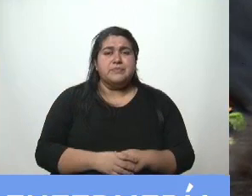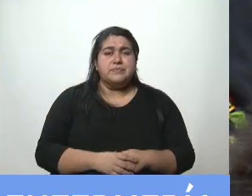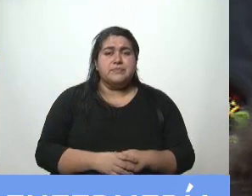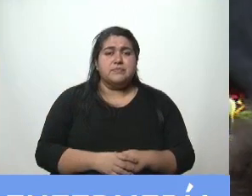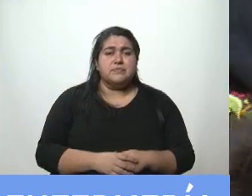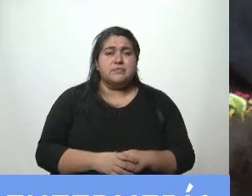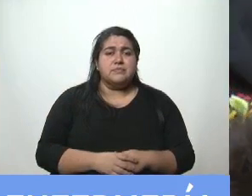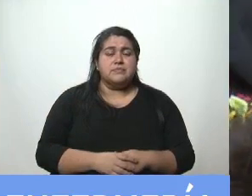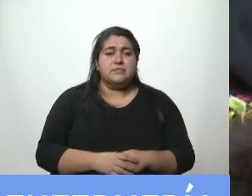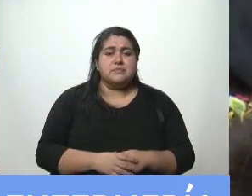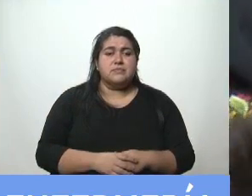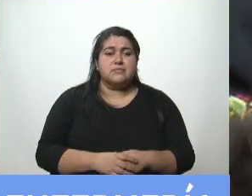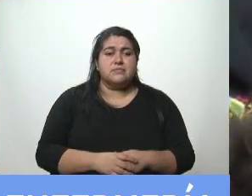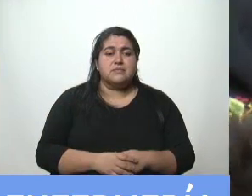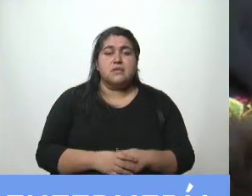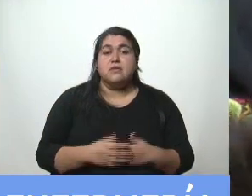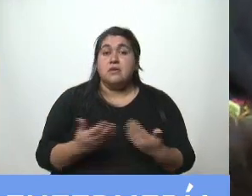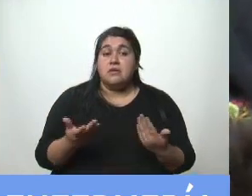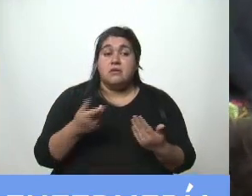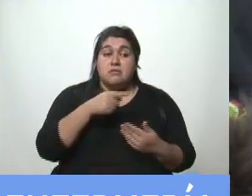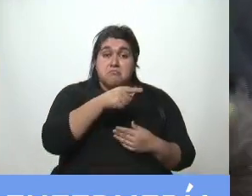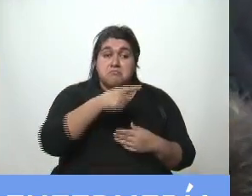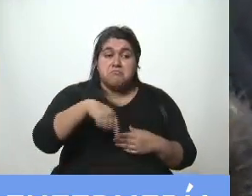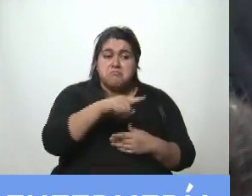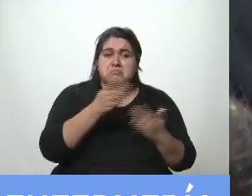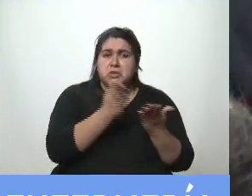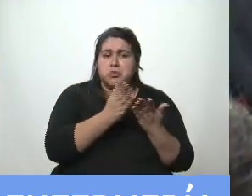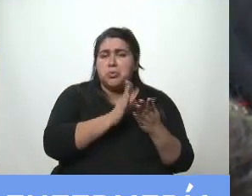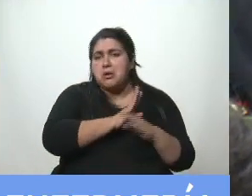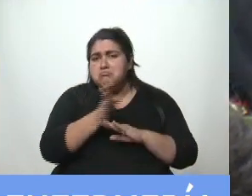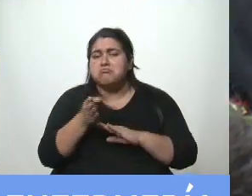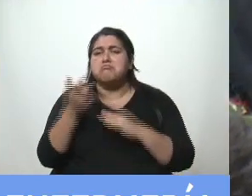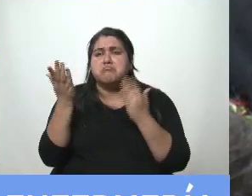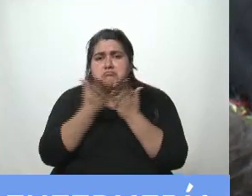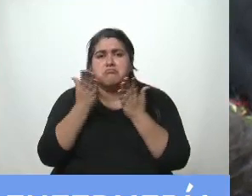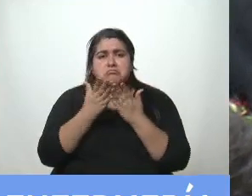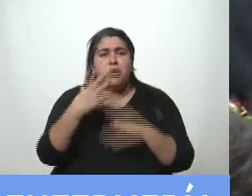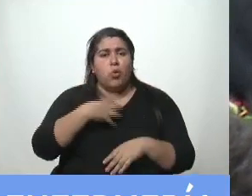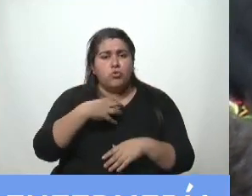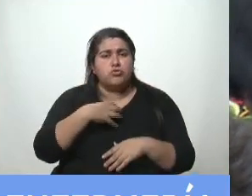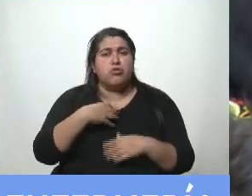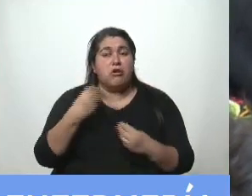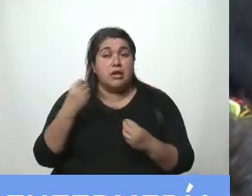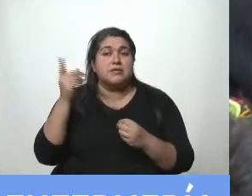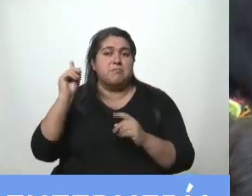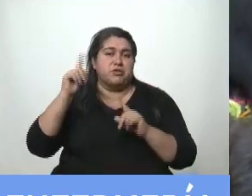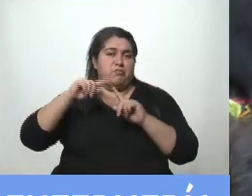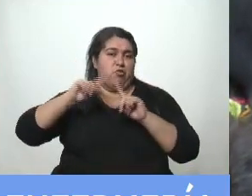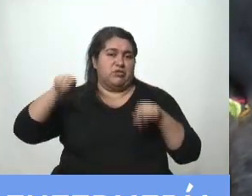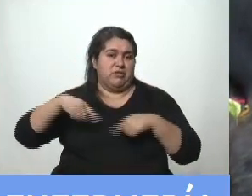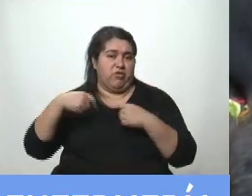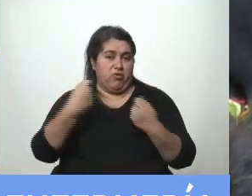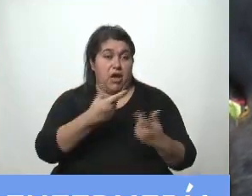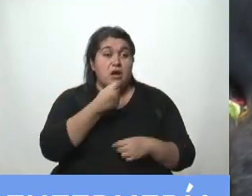la posibilidad de acceder a esa capacitación. ¿Y cómo se hace? Permitiéndole que ese día no vaya a su lugar